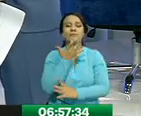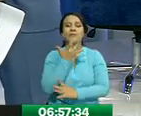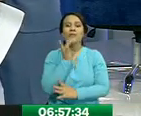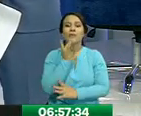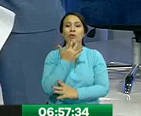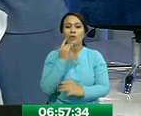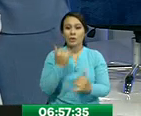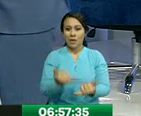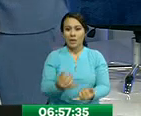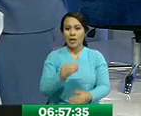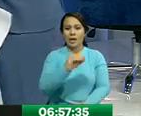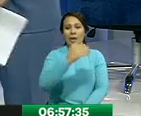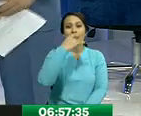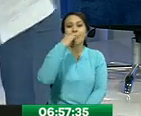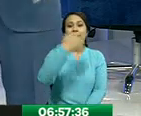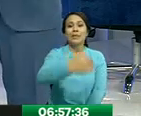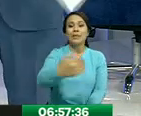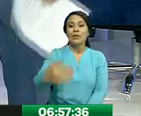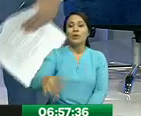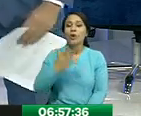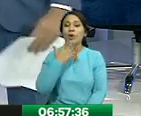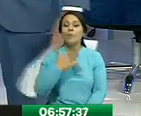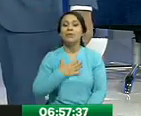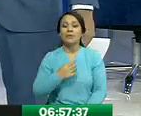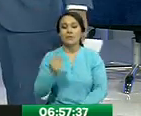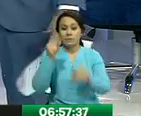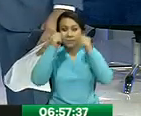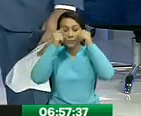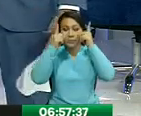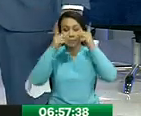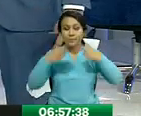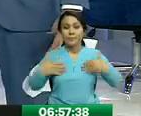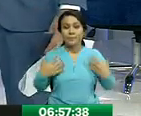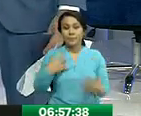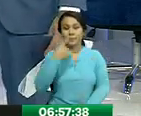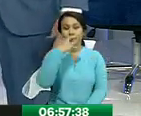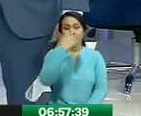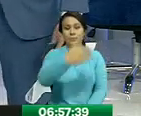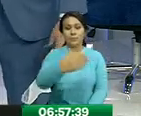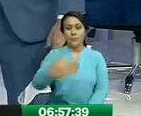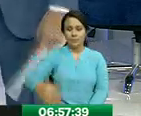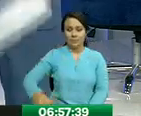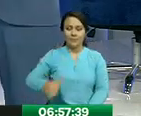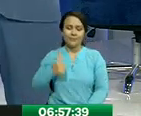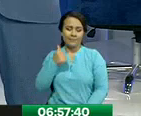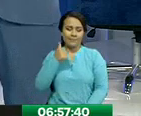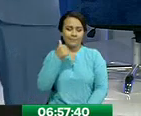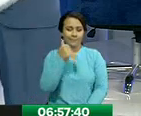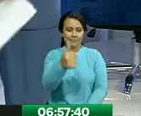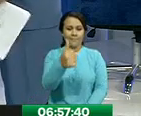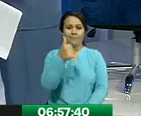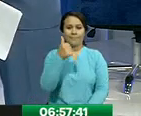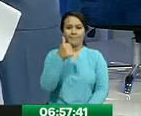sintonía. Chicos, ¿cómo han amanecido? ¿Están contentos? ¡Chicos! ¡Eso!